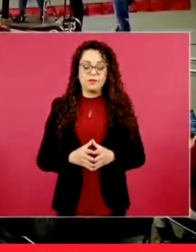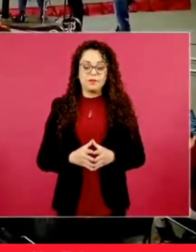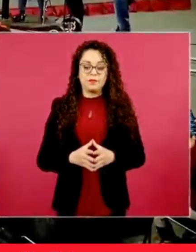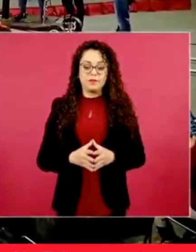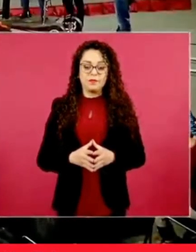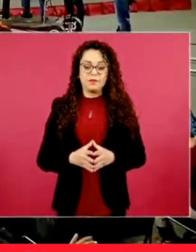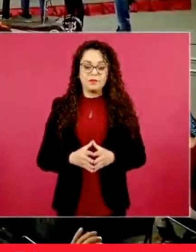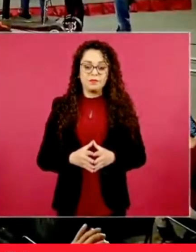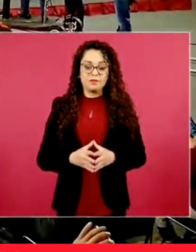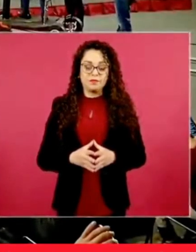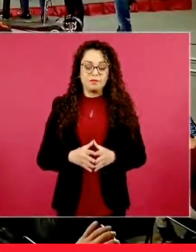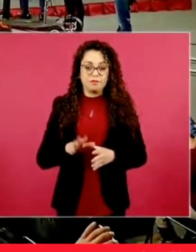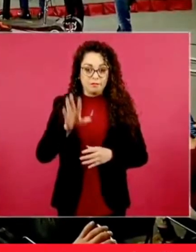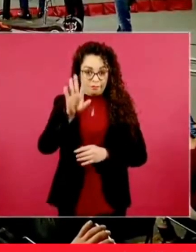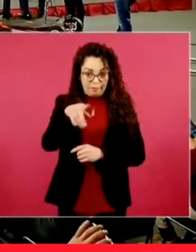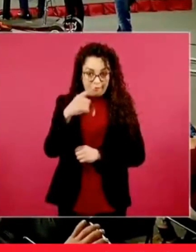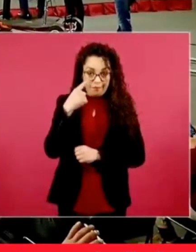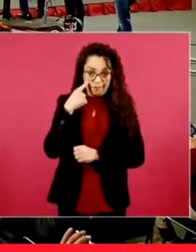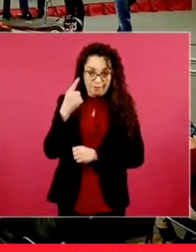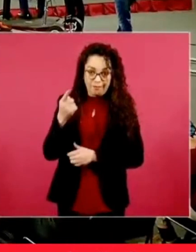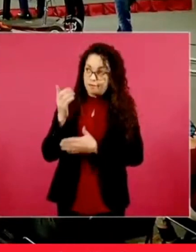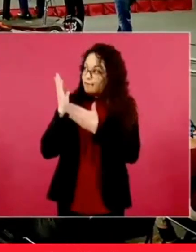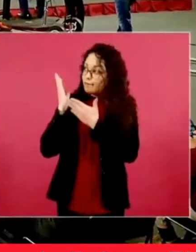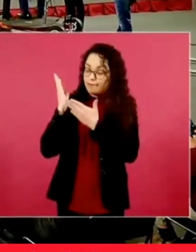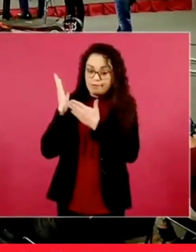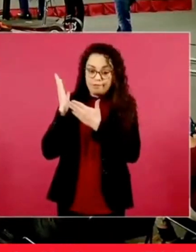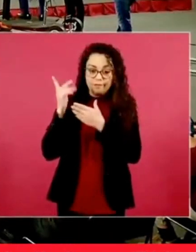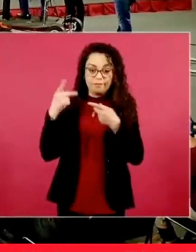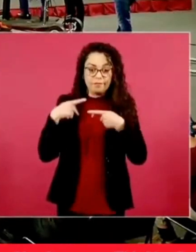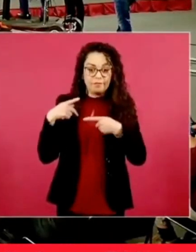Ahí están todos los notarios.